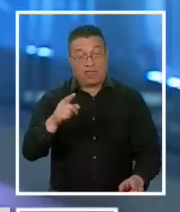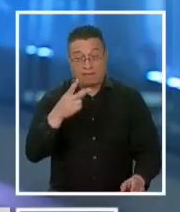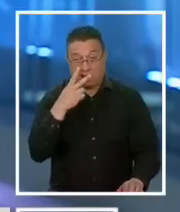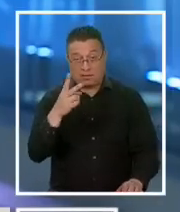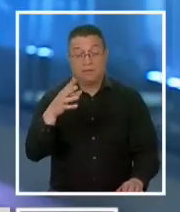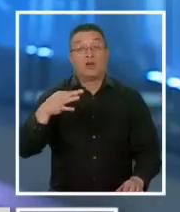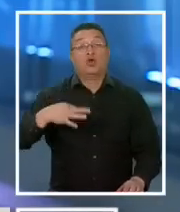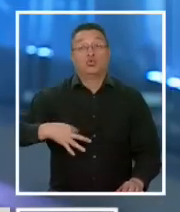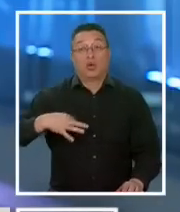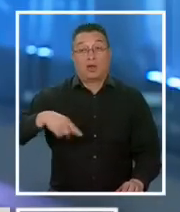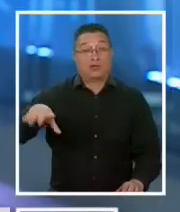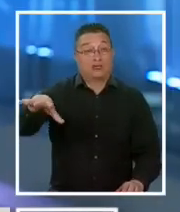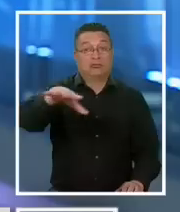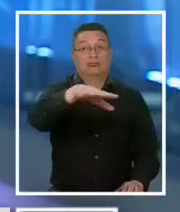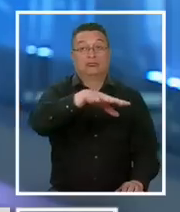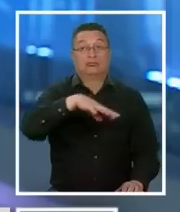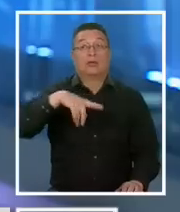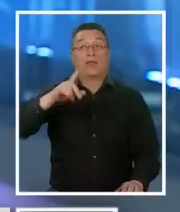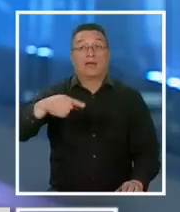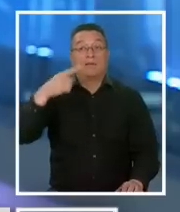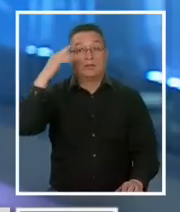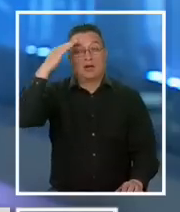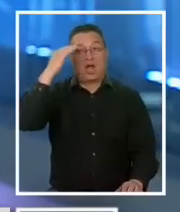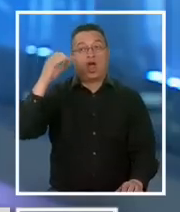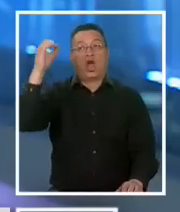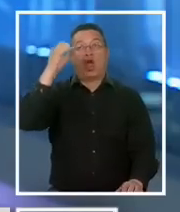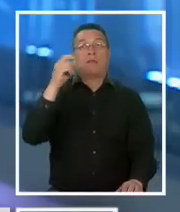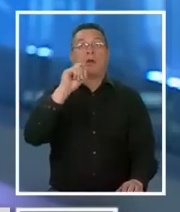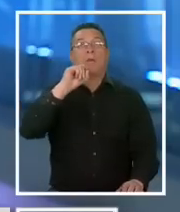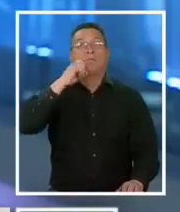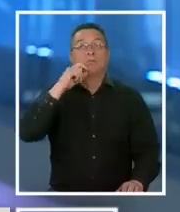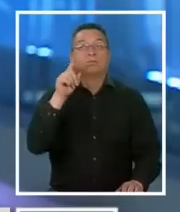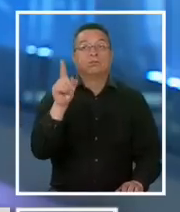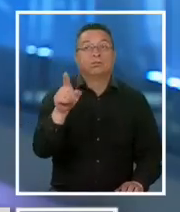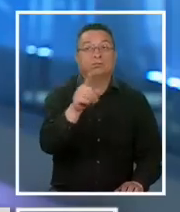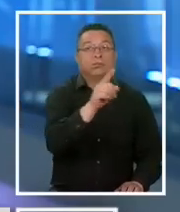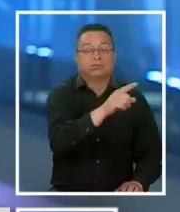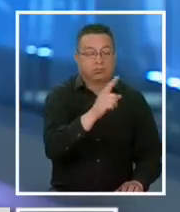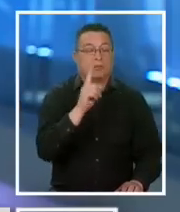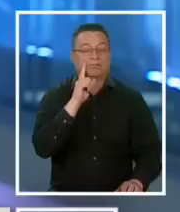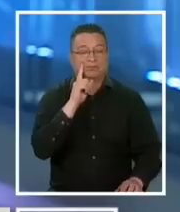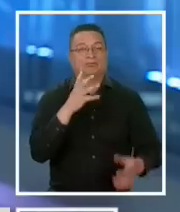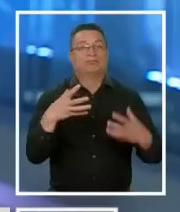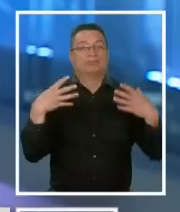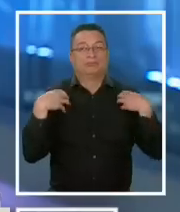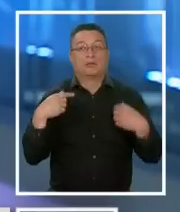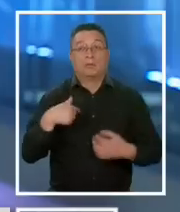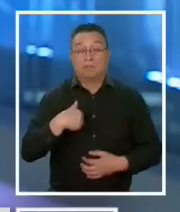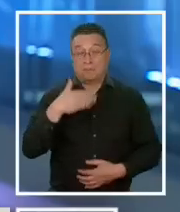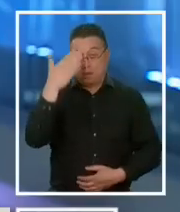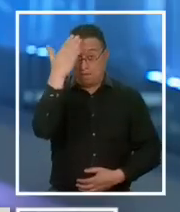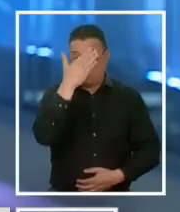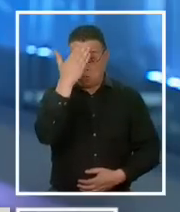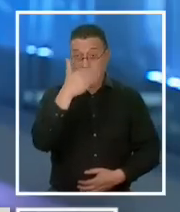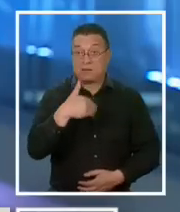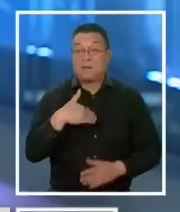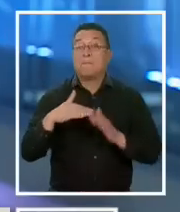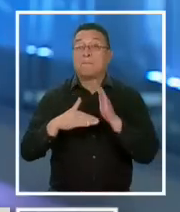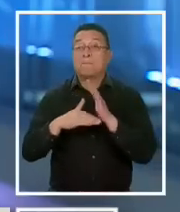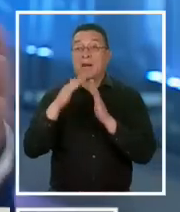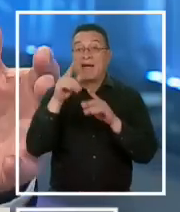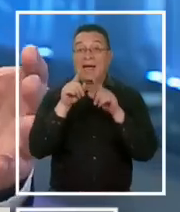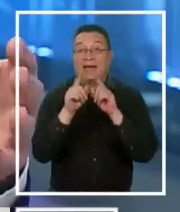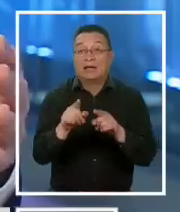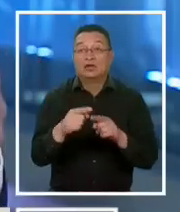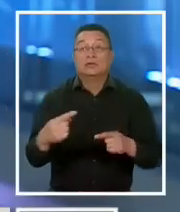por verse la ciudadanía yo creo que se tiene que hacer una una opinión respecto de quienes podrían estar detrás de esto Mira a mí lo que me preocupa En definitiva de esto que